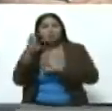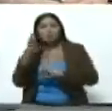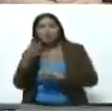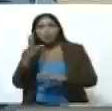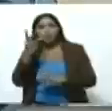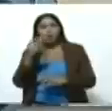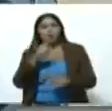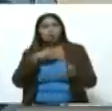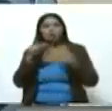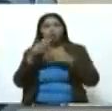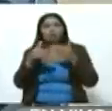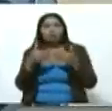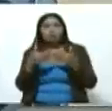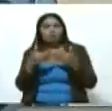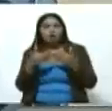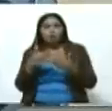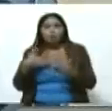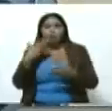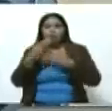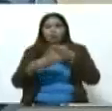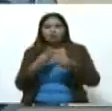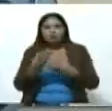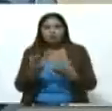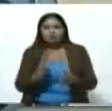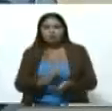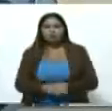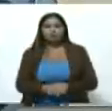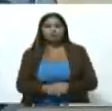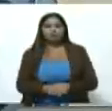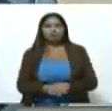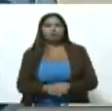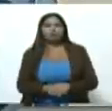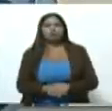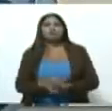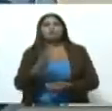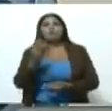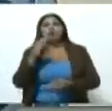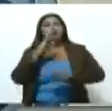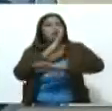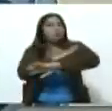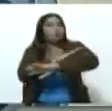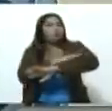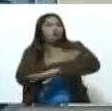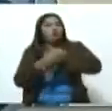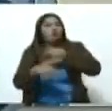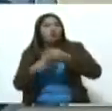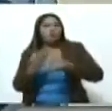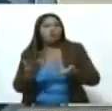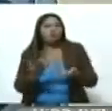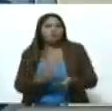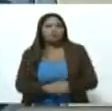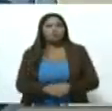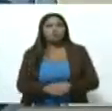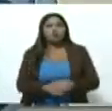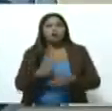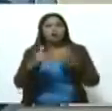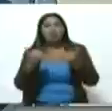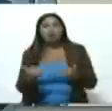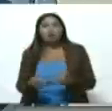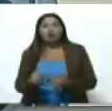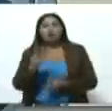cuántas diligencias ha podido haber realizado, cuántas actuaciones. Pues bien, son hasta el momento